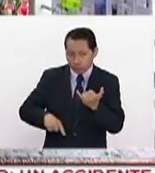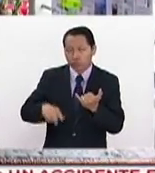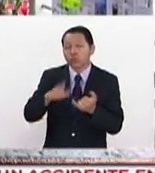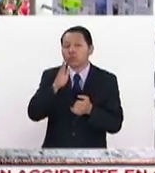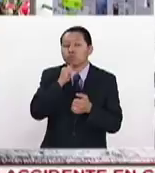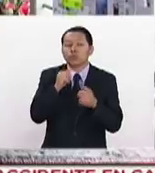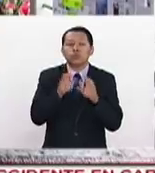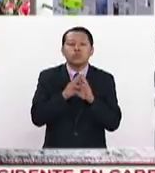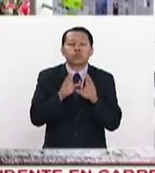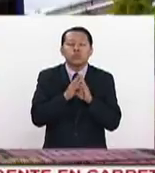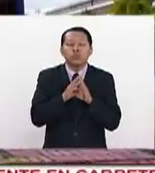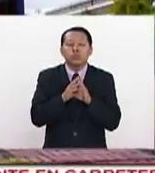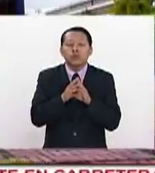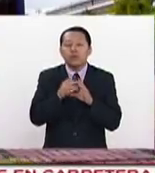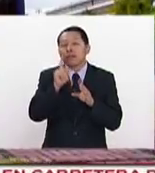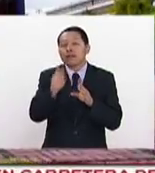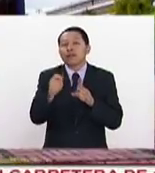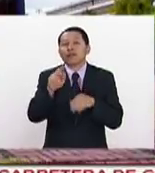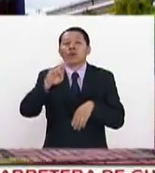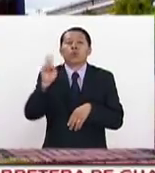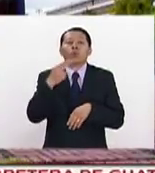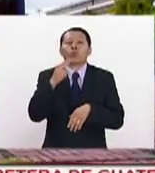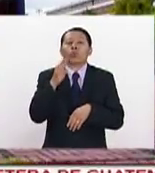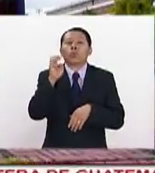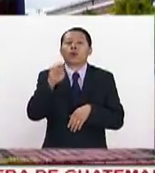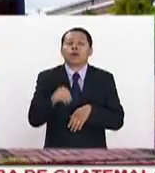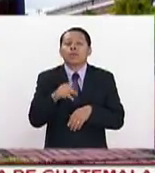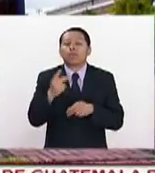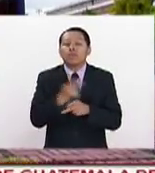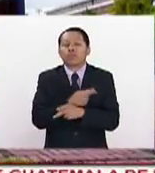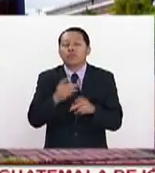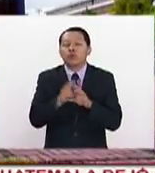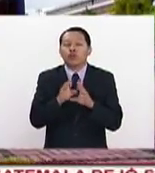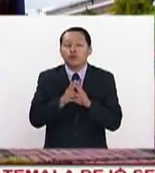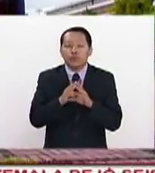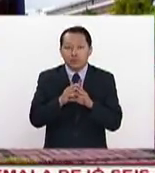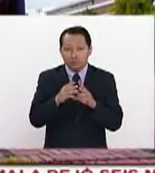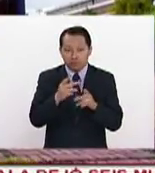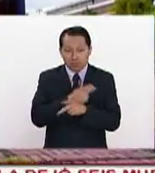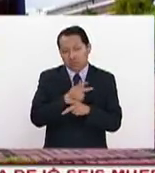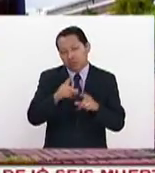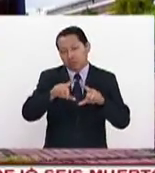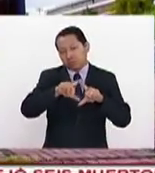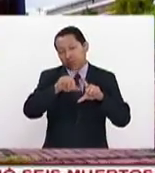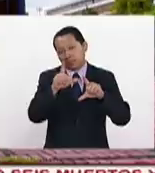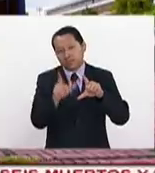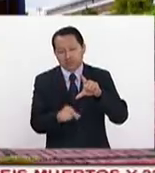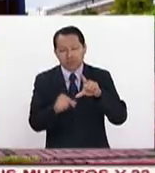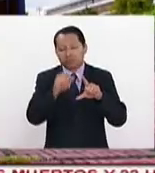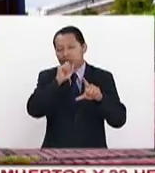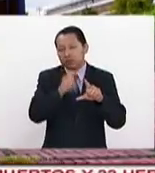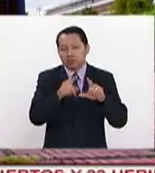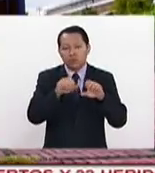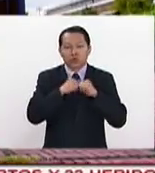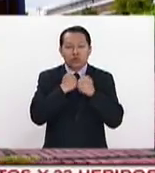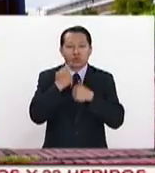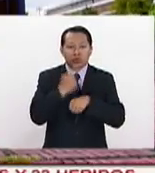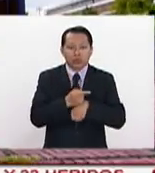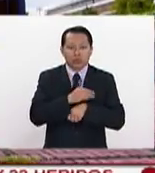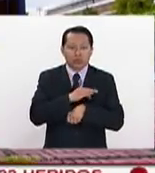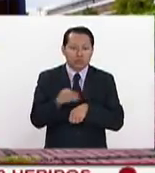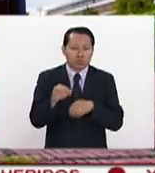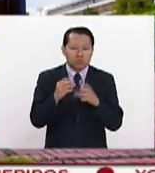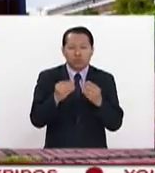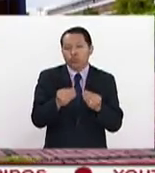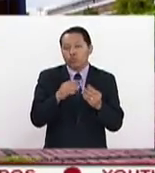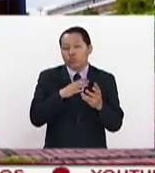podemos estar, lo que está ocurriendo en la UNAM podría ser un reflejo de lo que ocurre a nivel nacional. Es decir, la sociedad no puede estar indolente